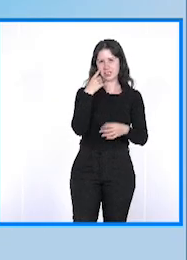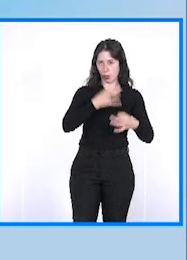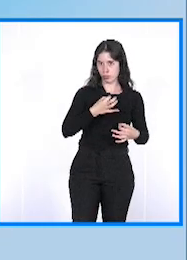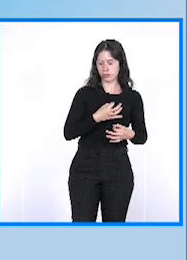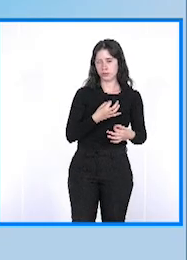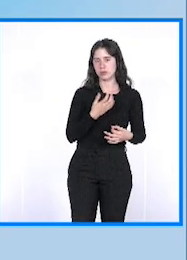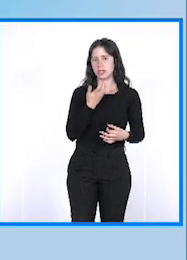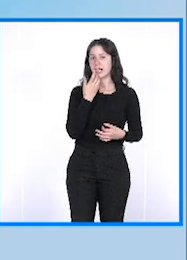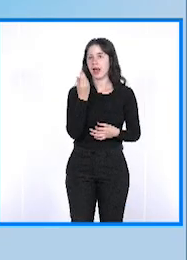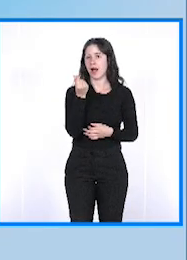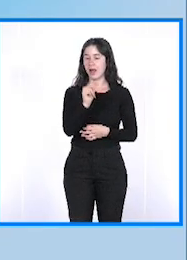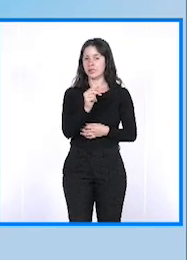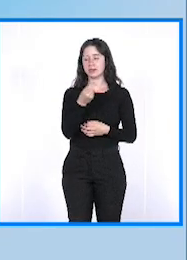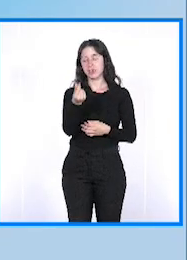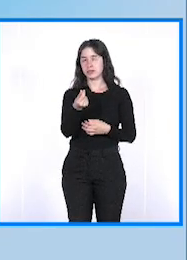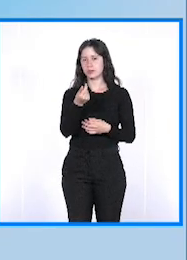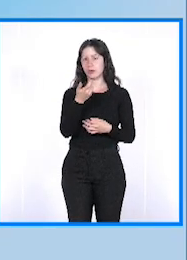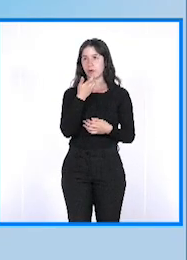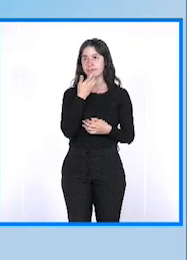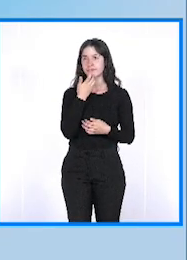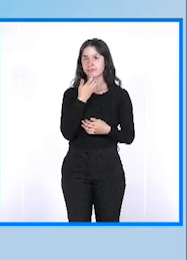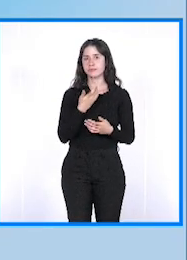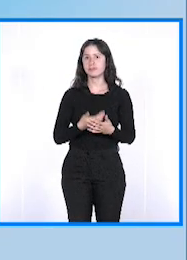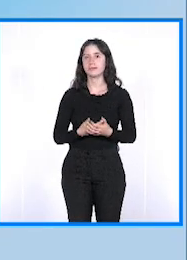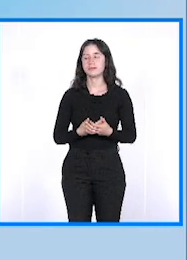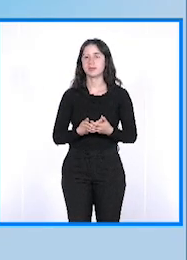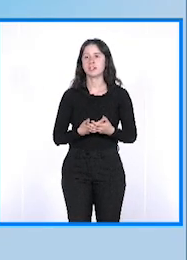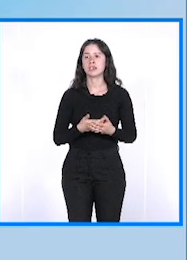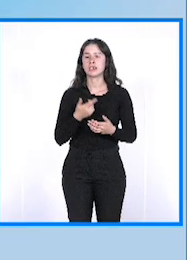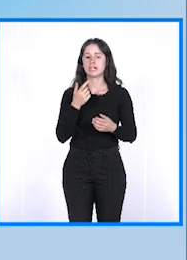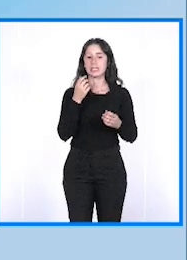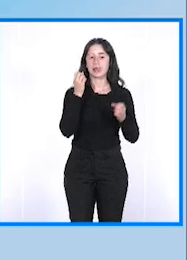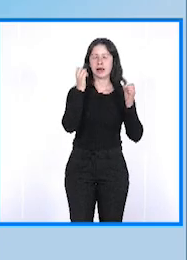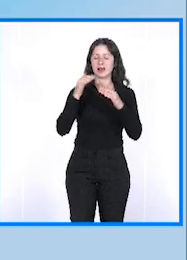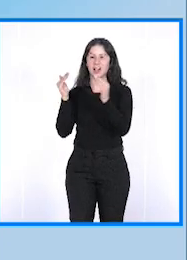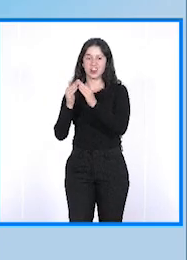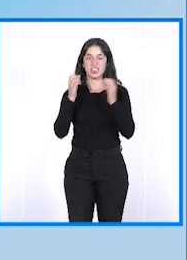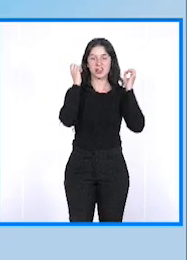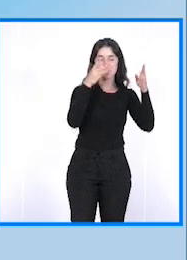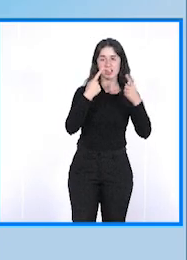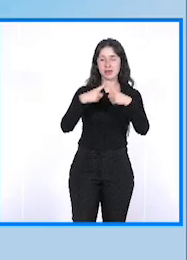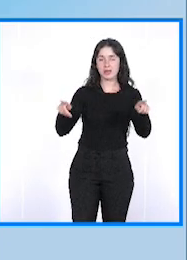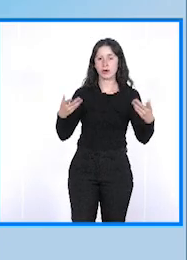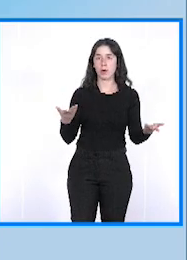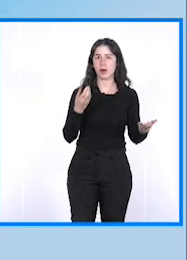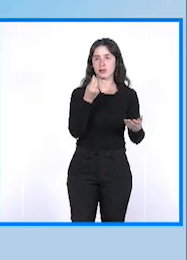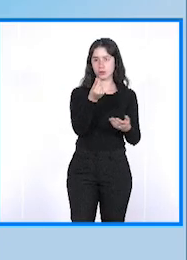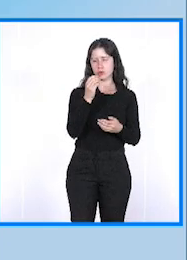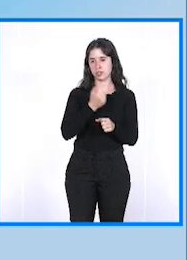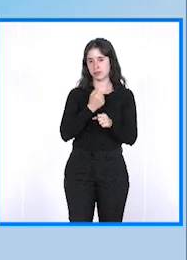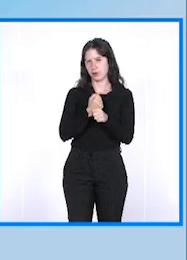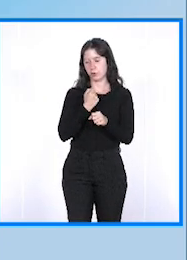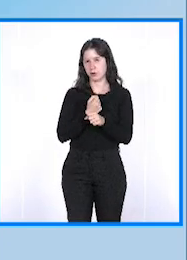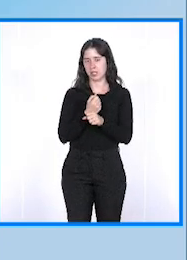en realidad donde más peso tiene el el la diferencia entre vivienda y residencia es el coste laboral y después el